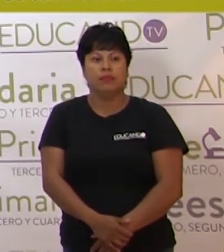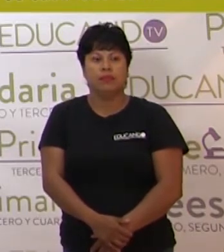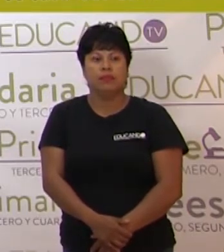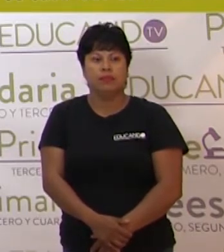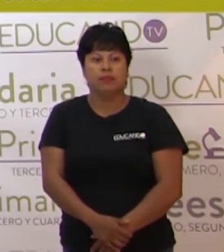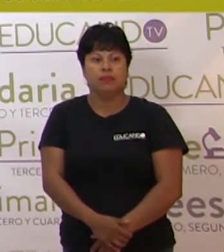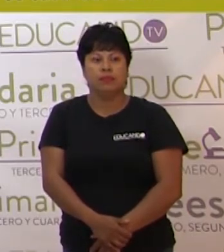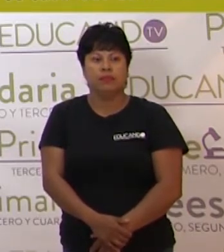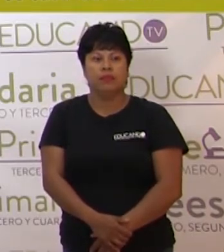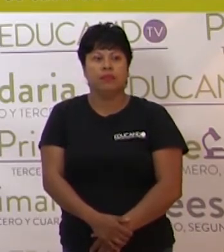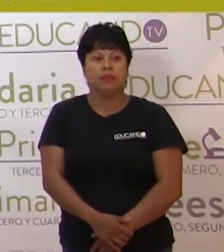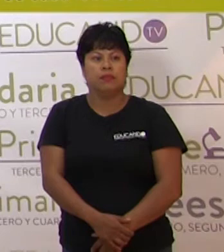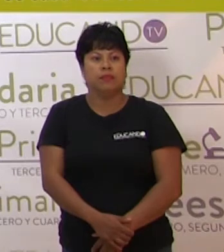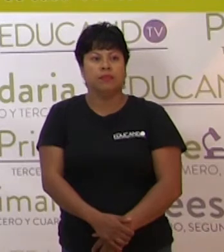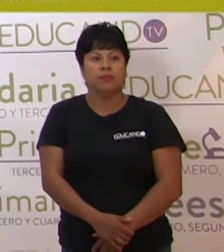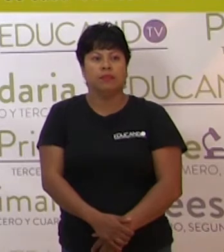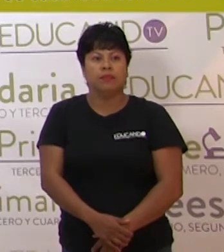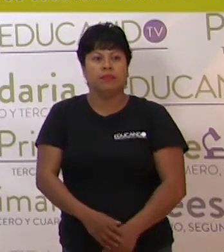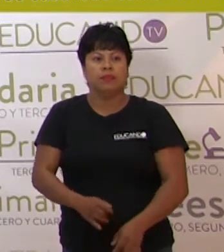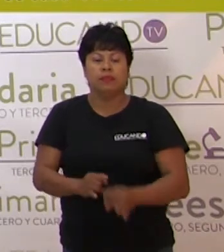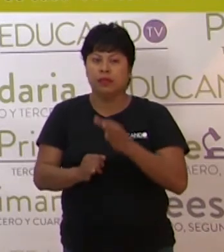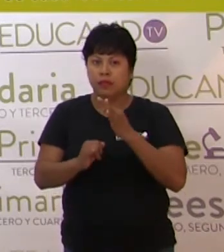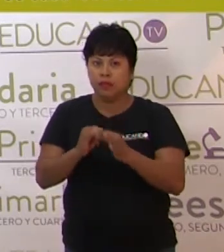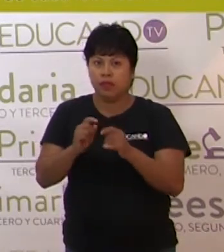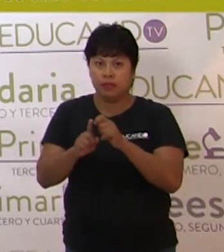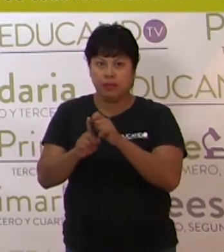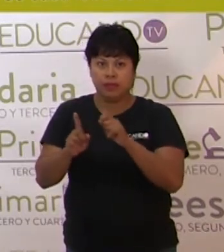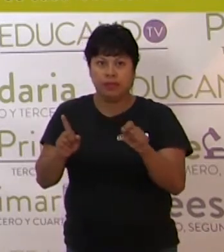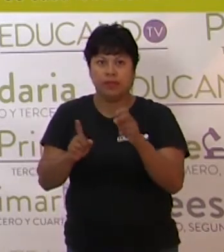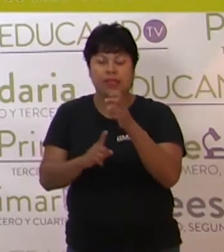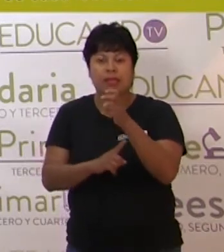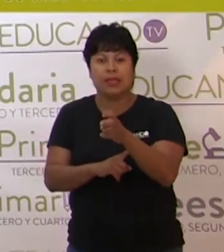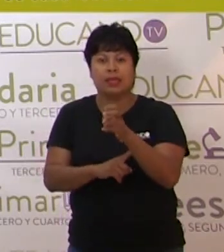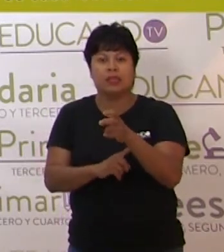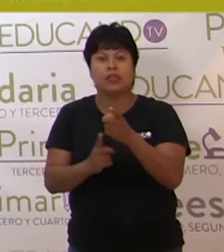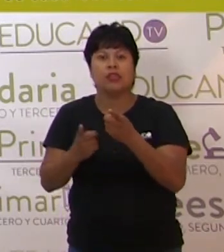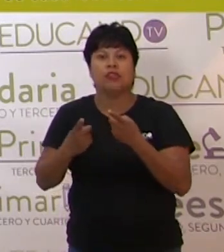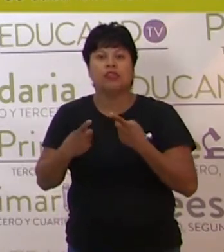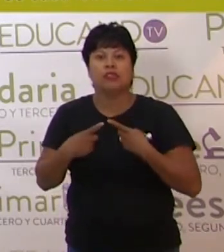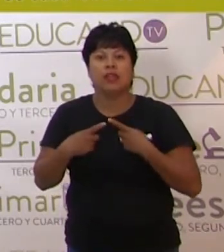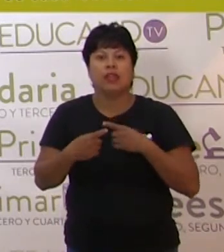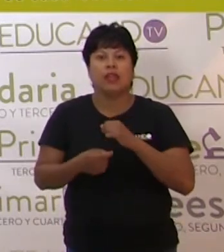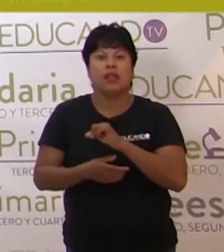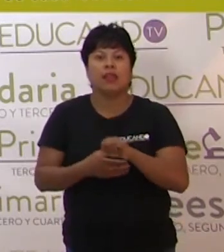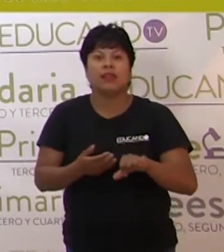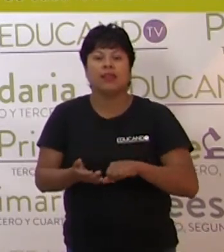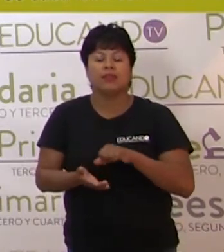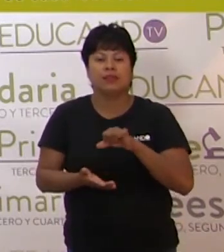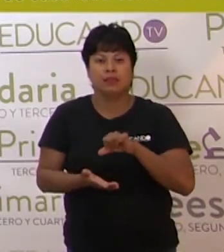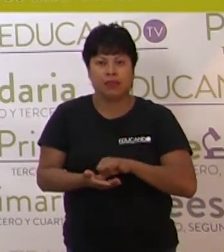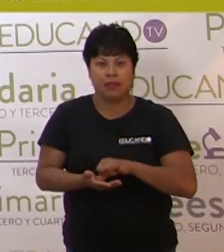el último el último trazo la última línea esto nos da en el centro